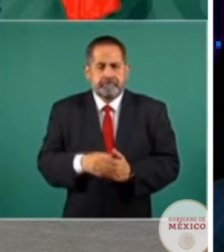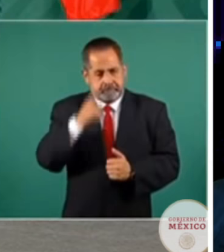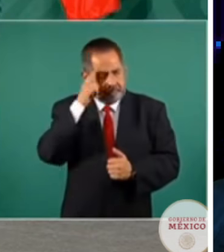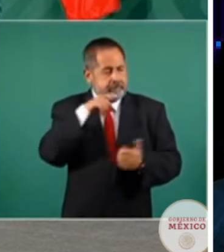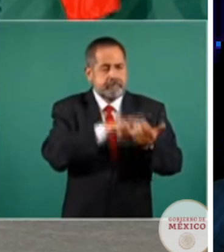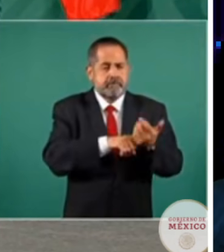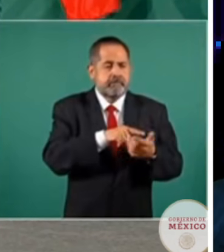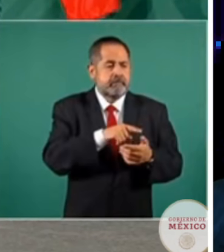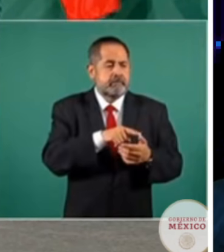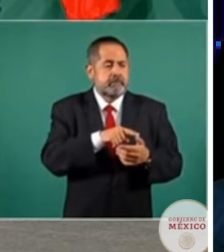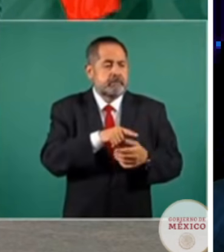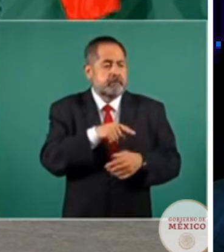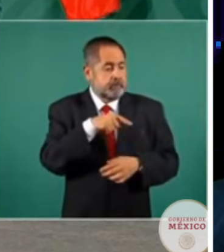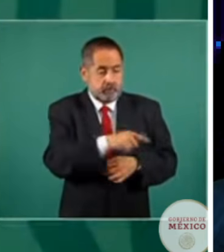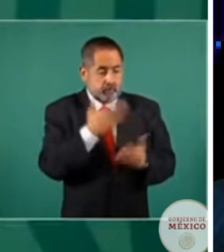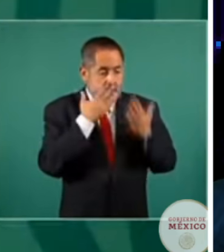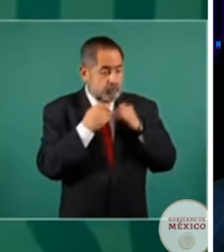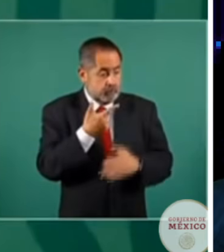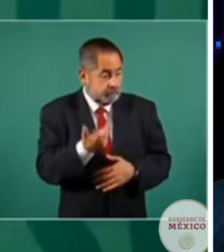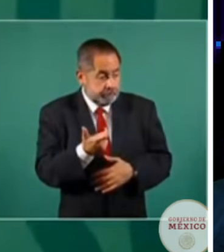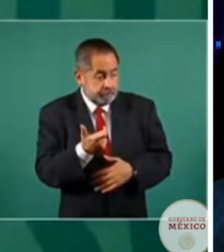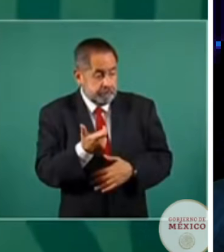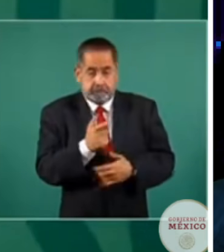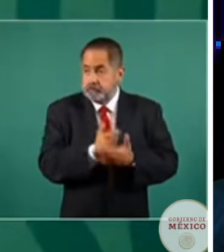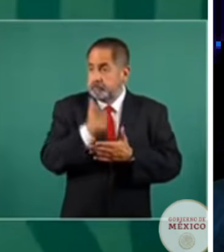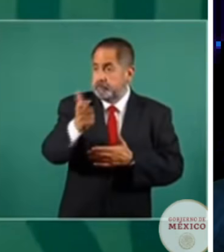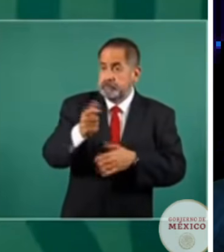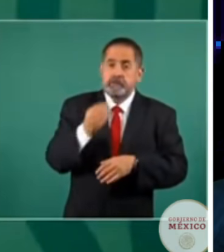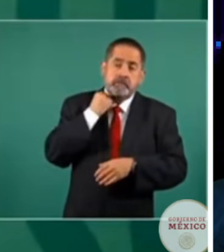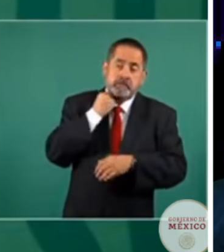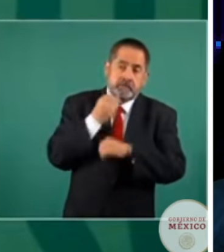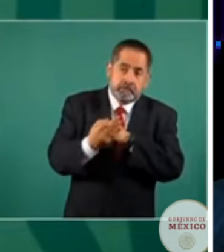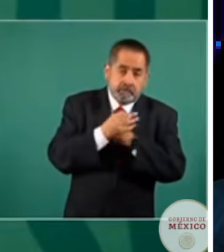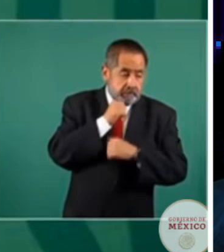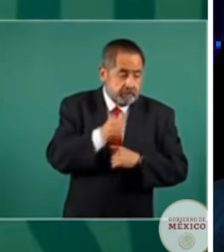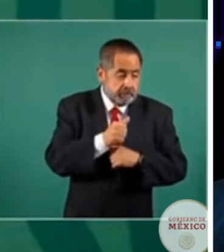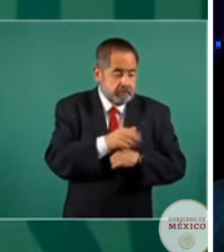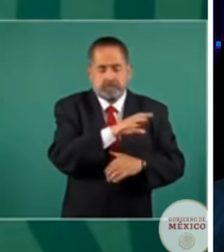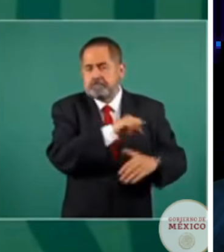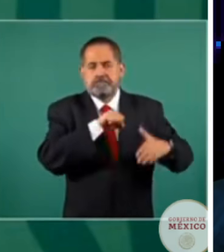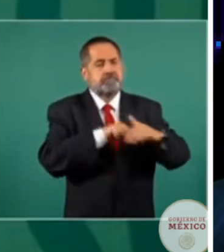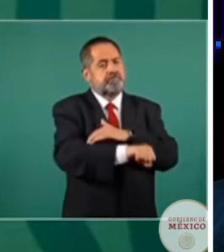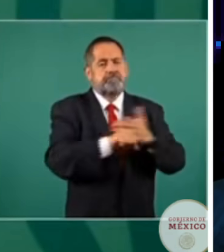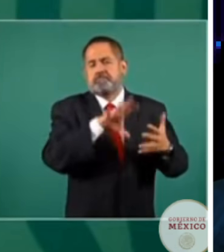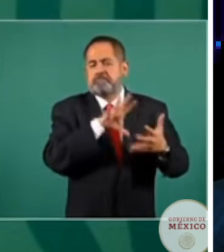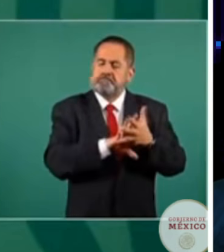solo llegue a la cárcel el que no tiene con qué comprar su inocencia.